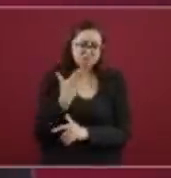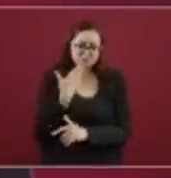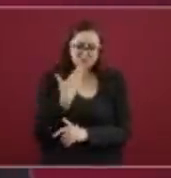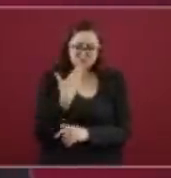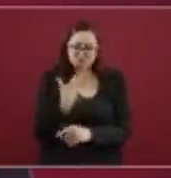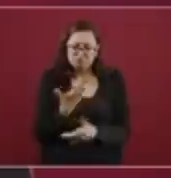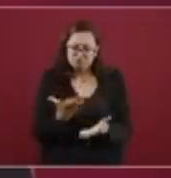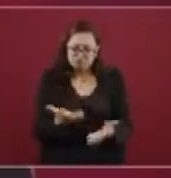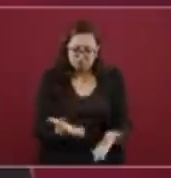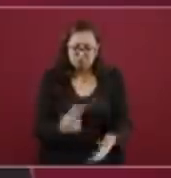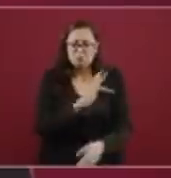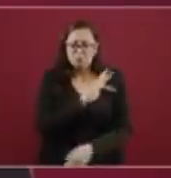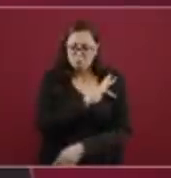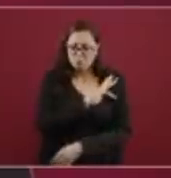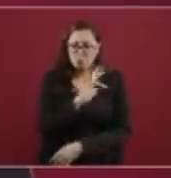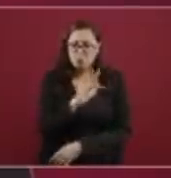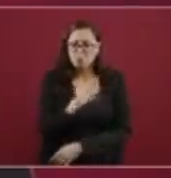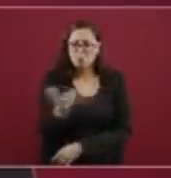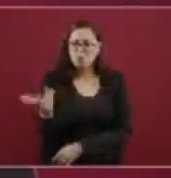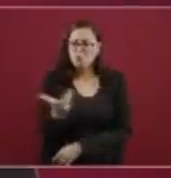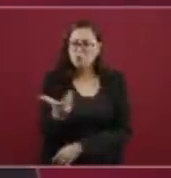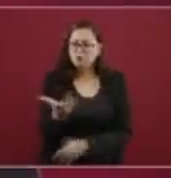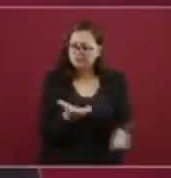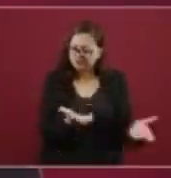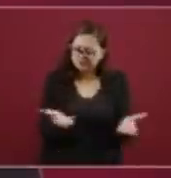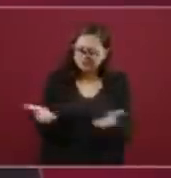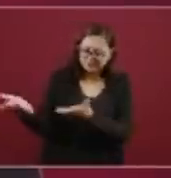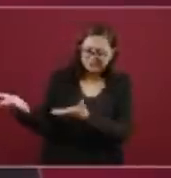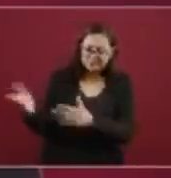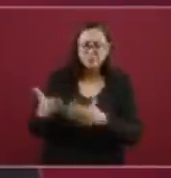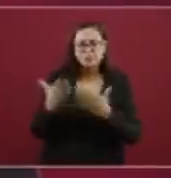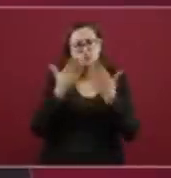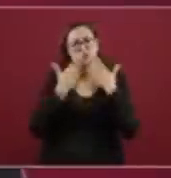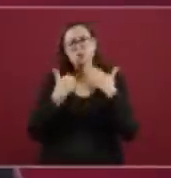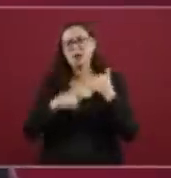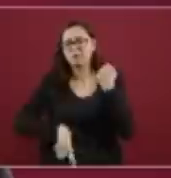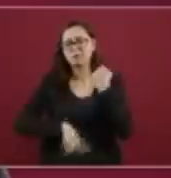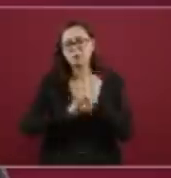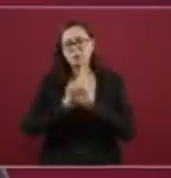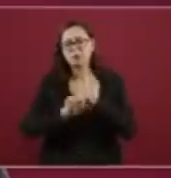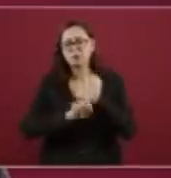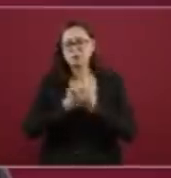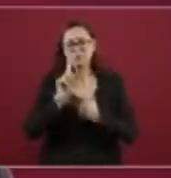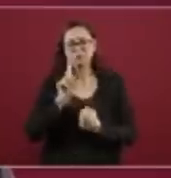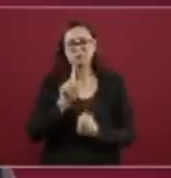tenemos ningún inconveniente, pero tiene que ser